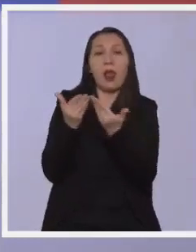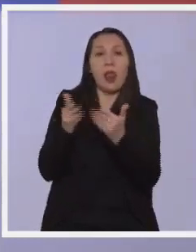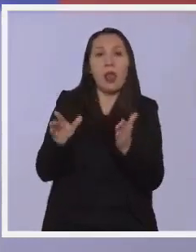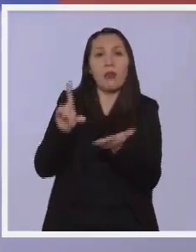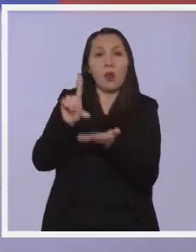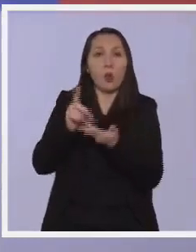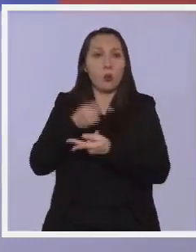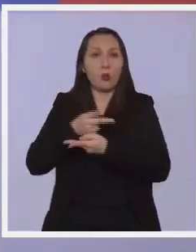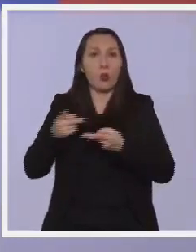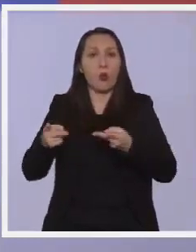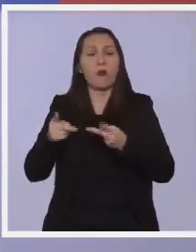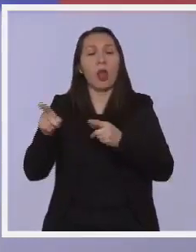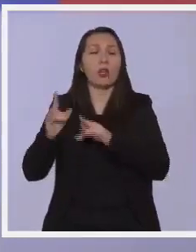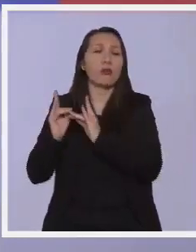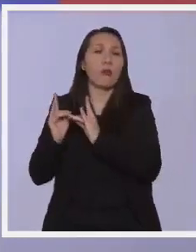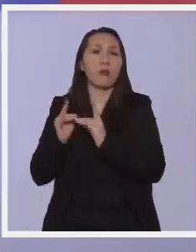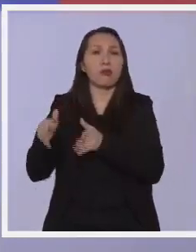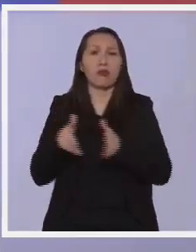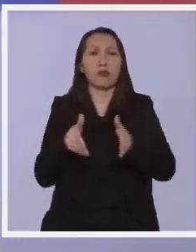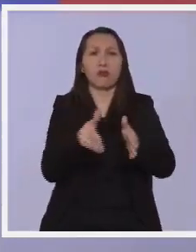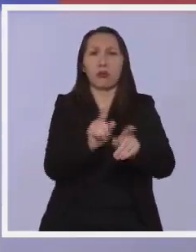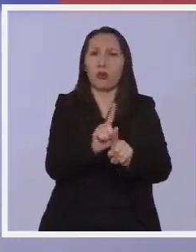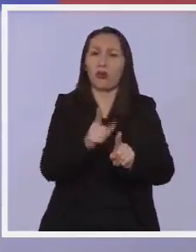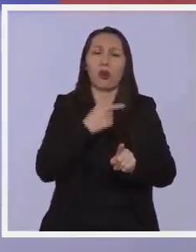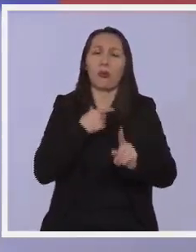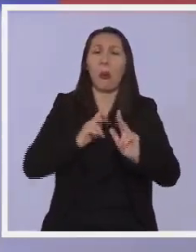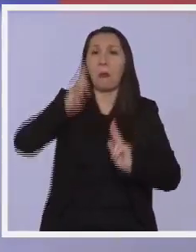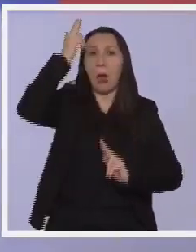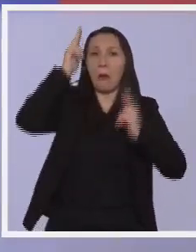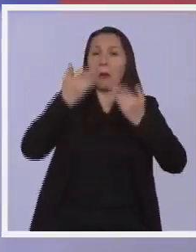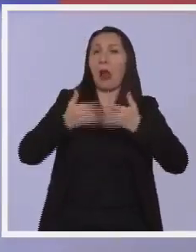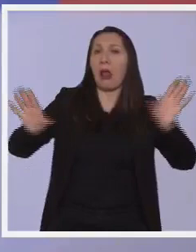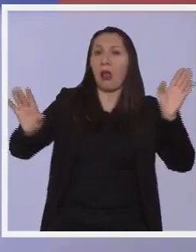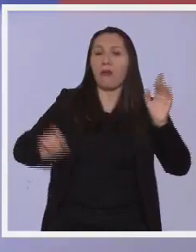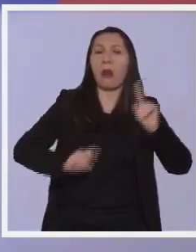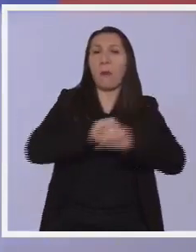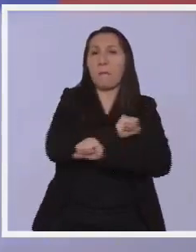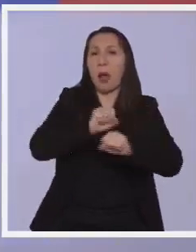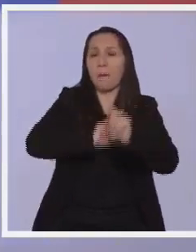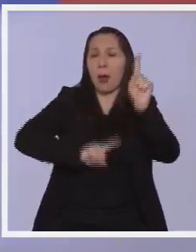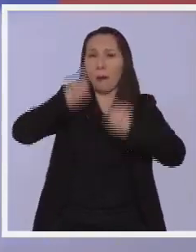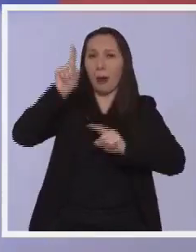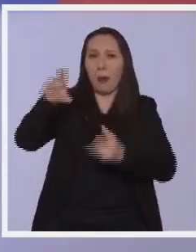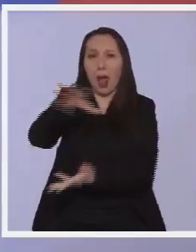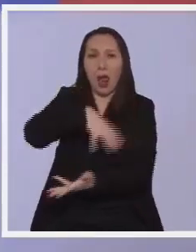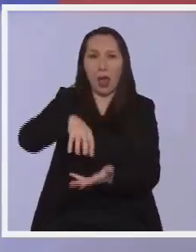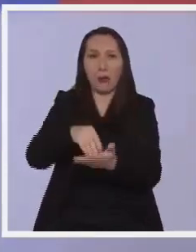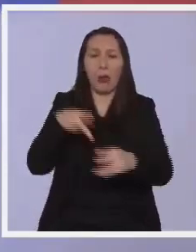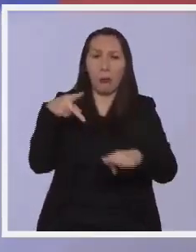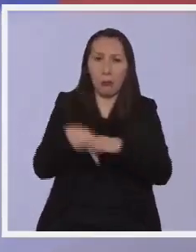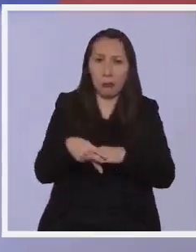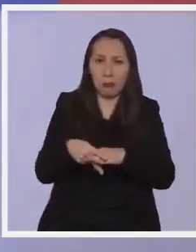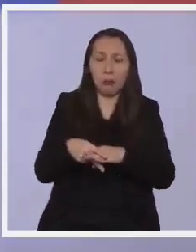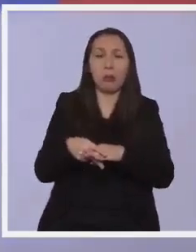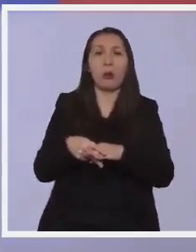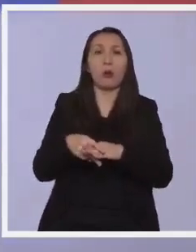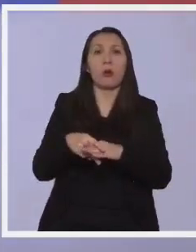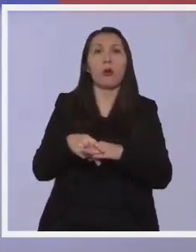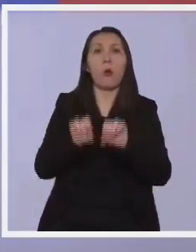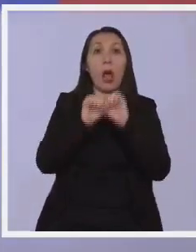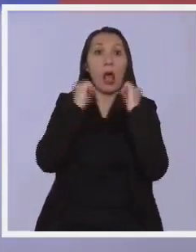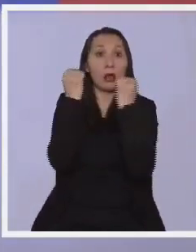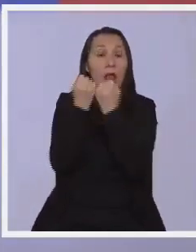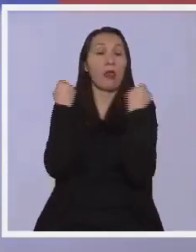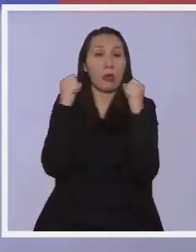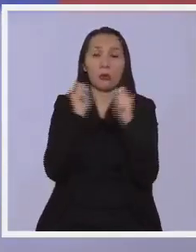espacio público de este tipo de ceremonia, porque no queremos más disparos al aire, no queremos más pirotecnia en plaza, no queremos más irrupciones violentas en estadios